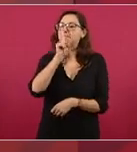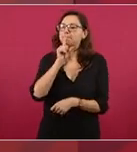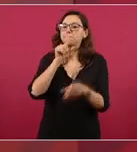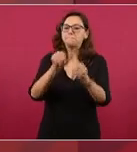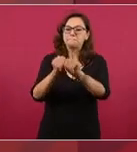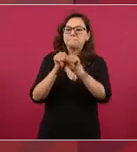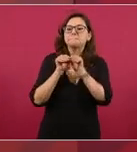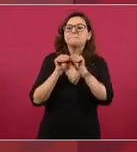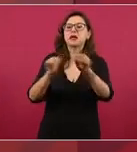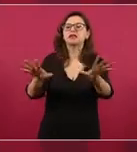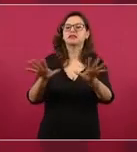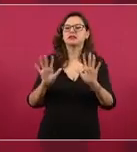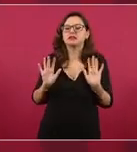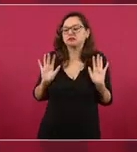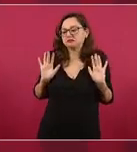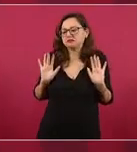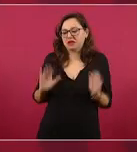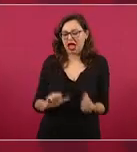tizna.